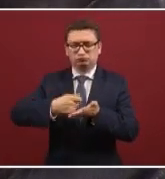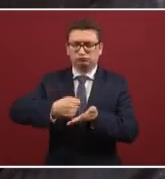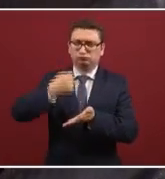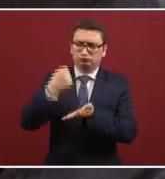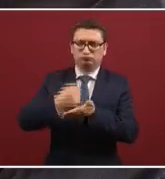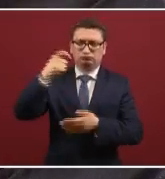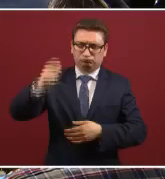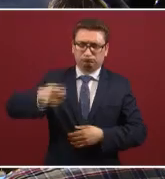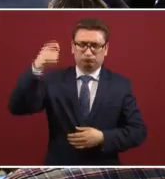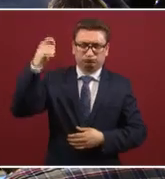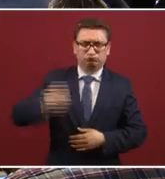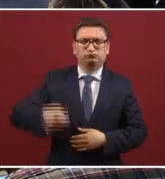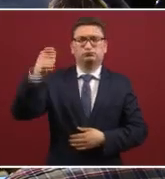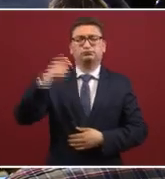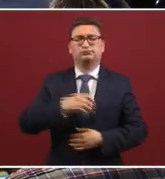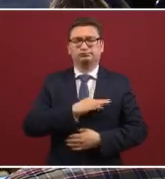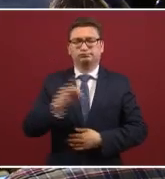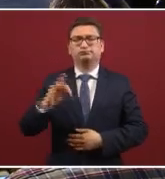Desde luego,